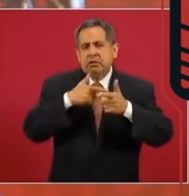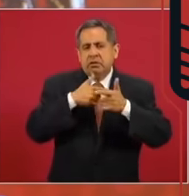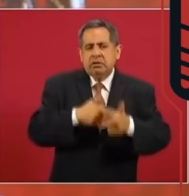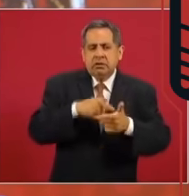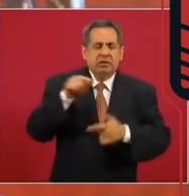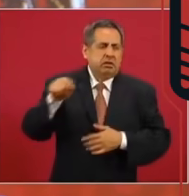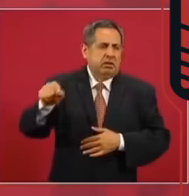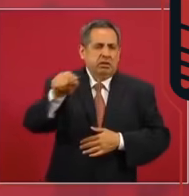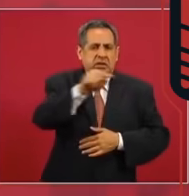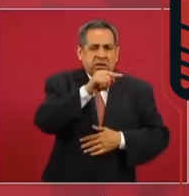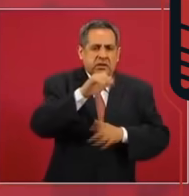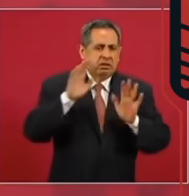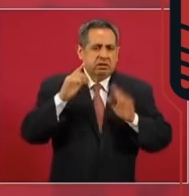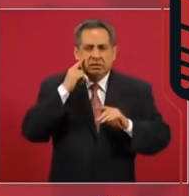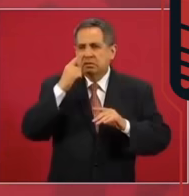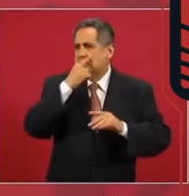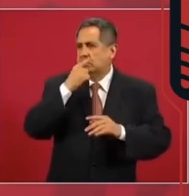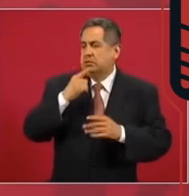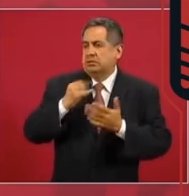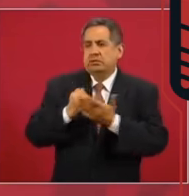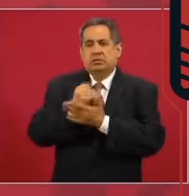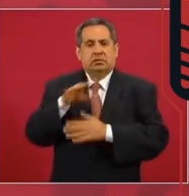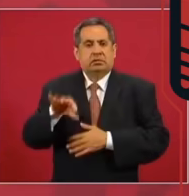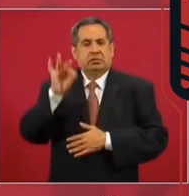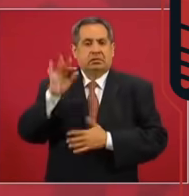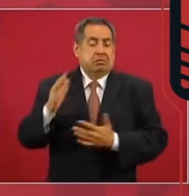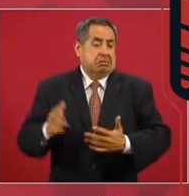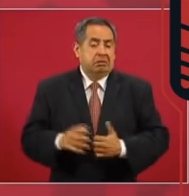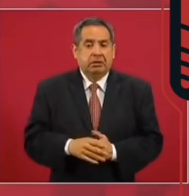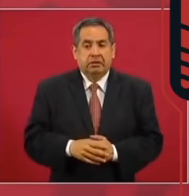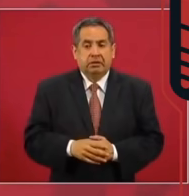Es un método democrático.